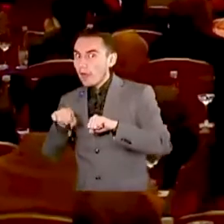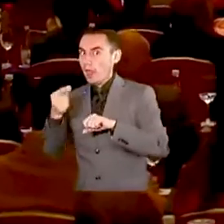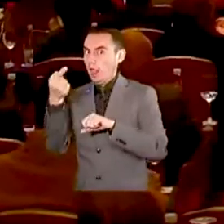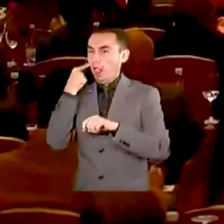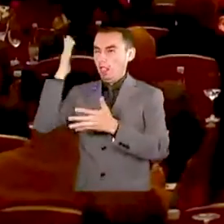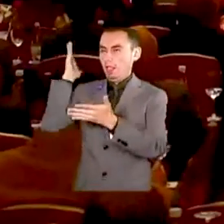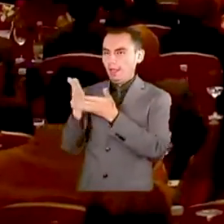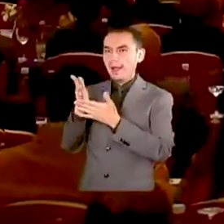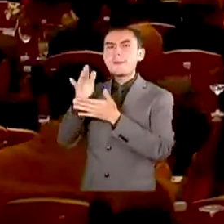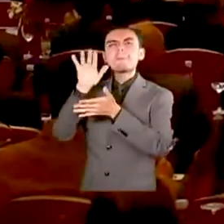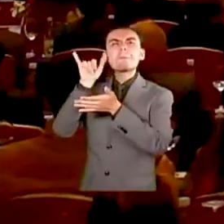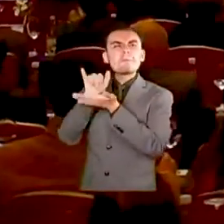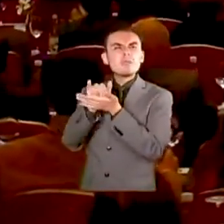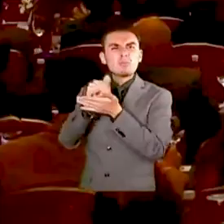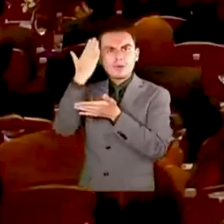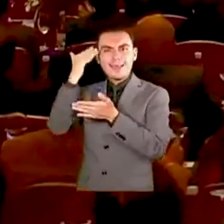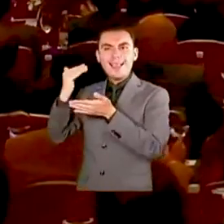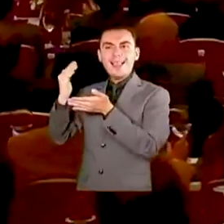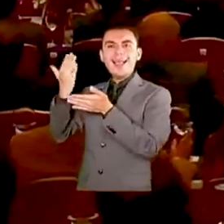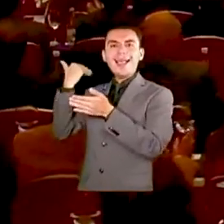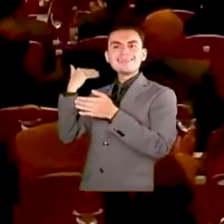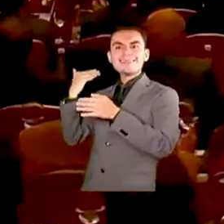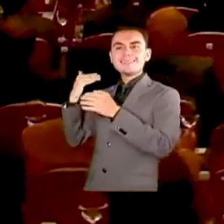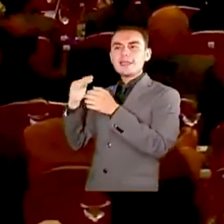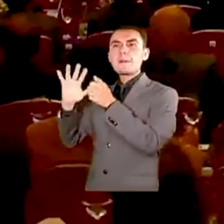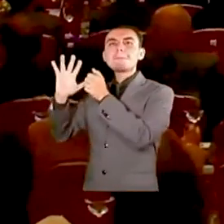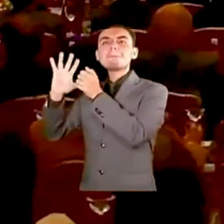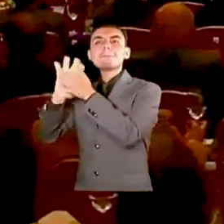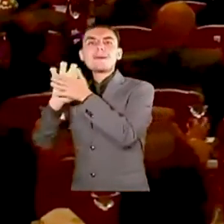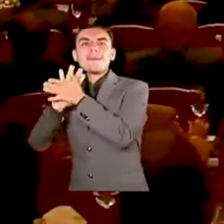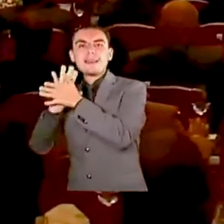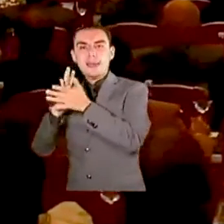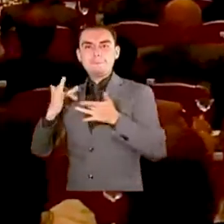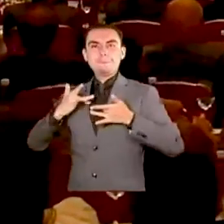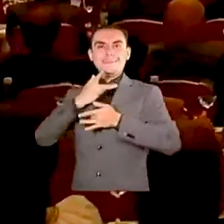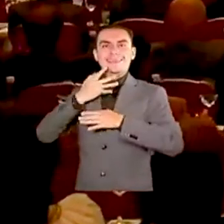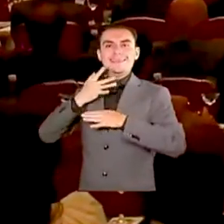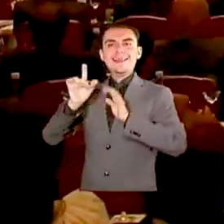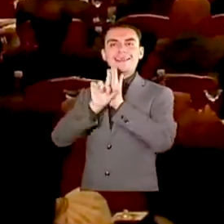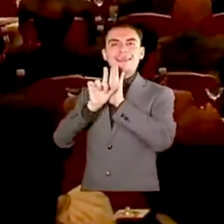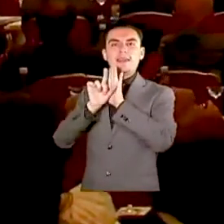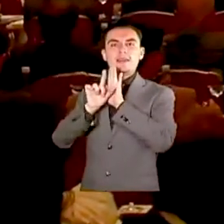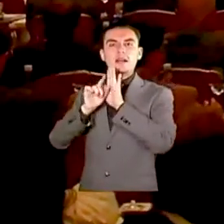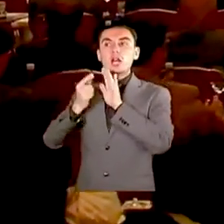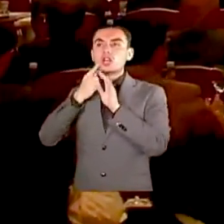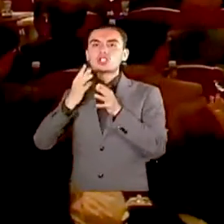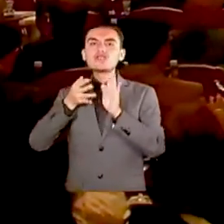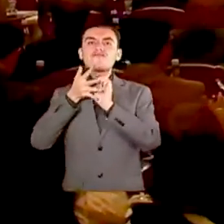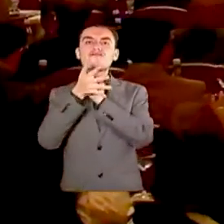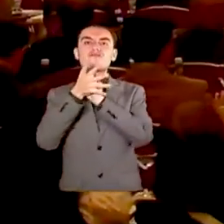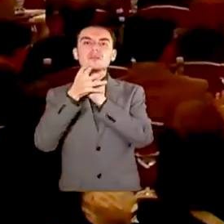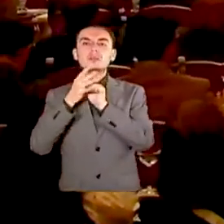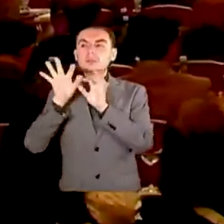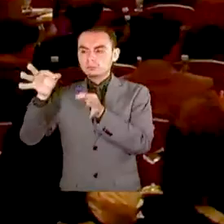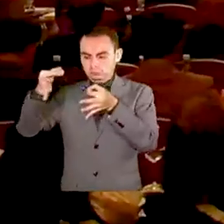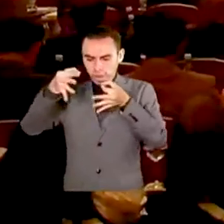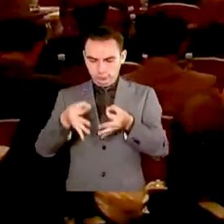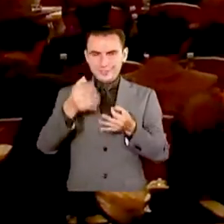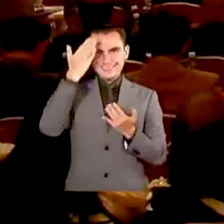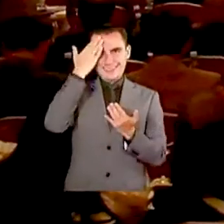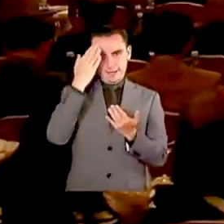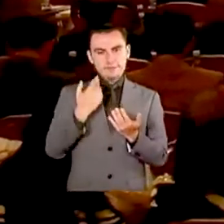derivada de los informes que emite Medicina Legal cuando las mujeres en los trámites que se adelantan ante